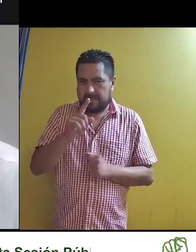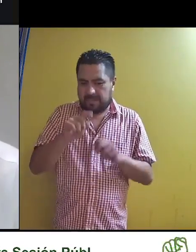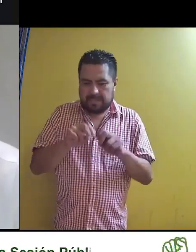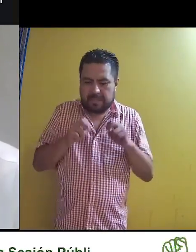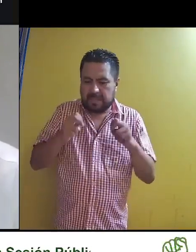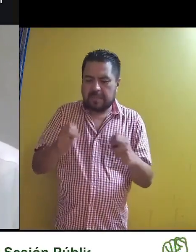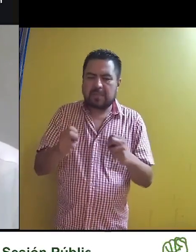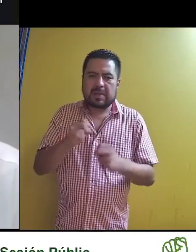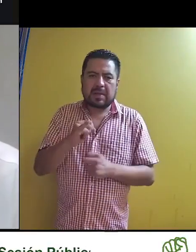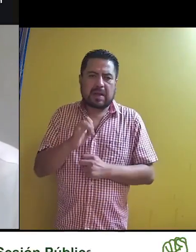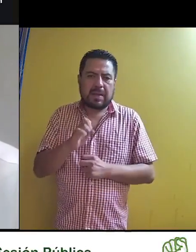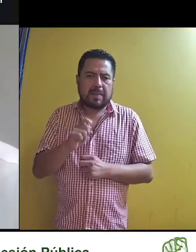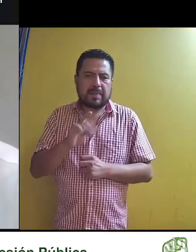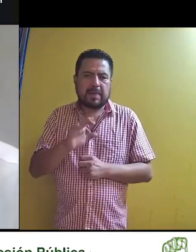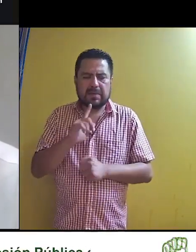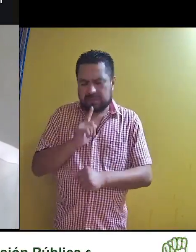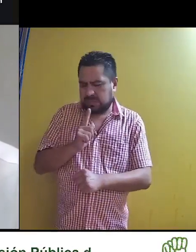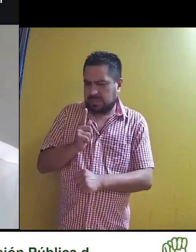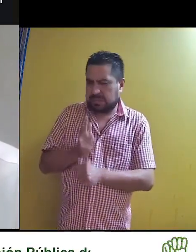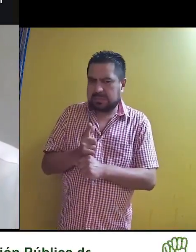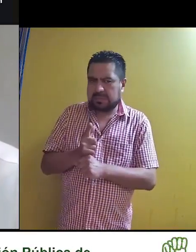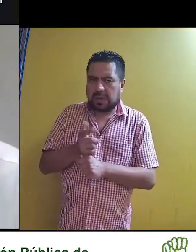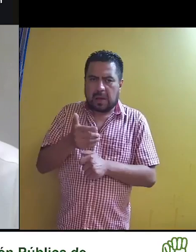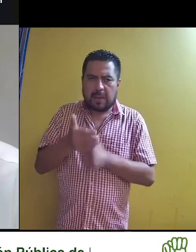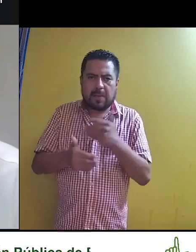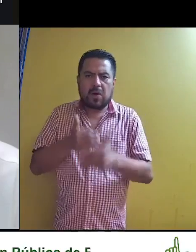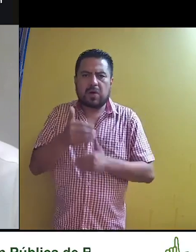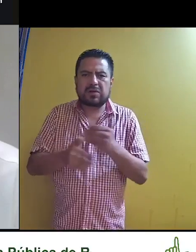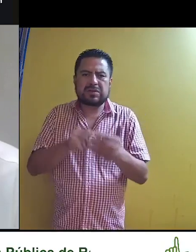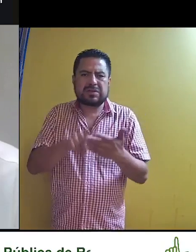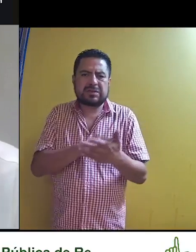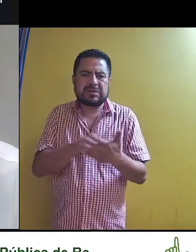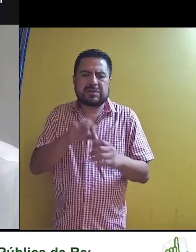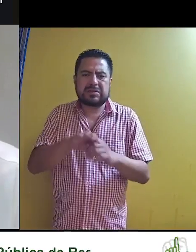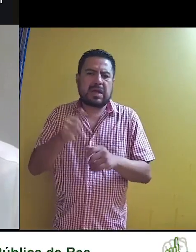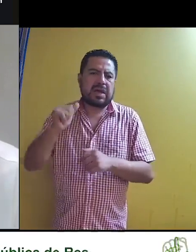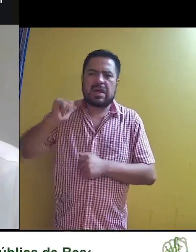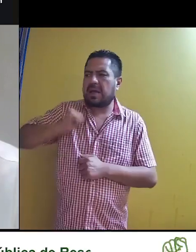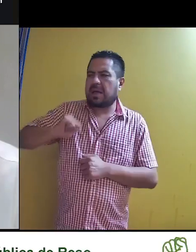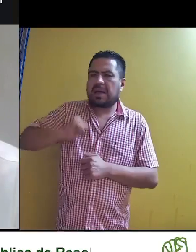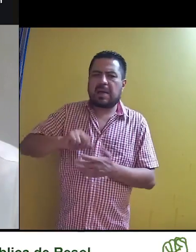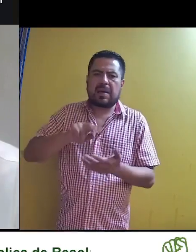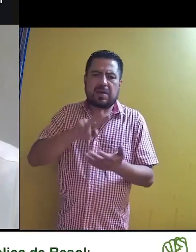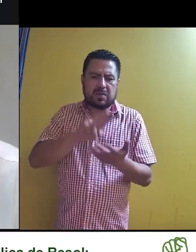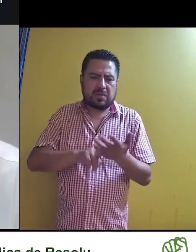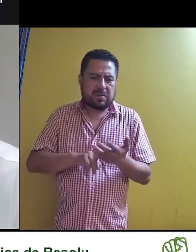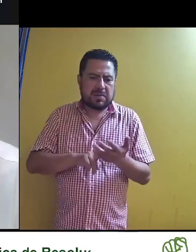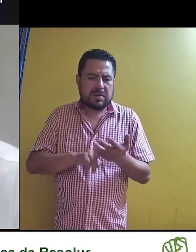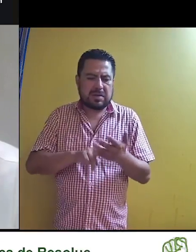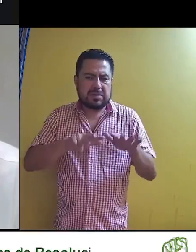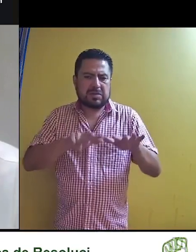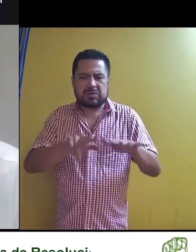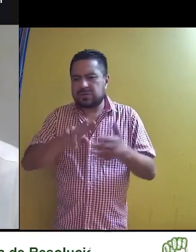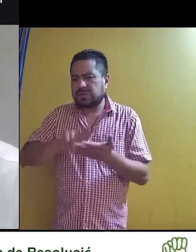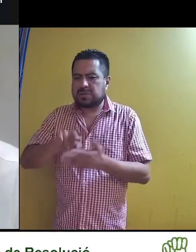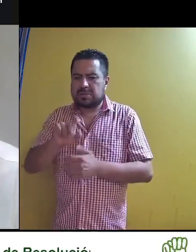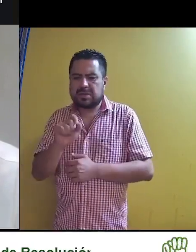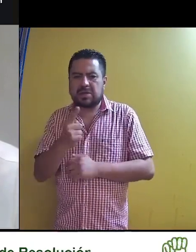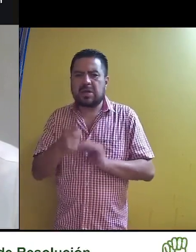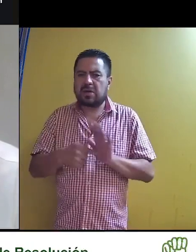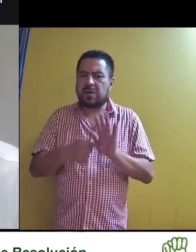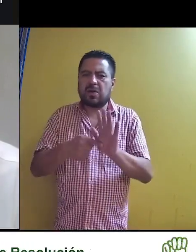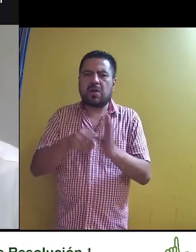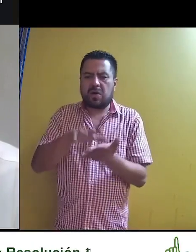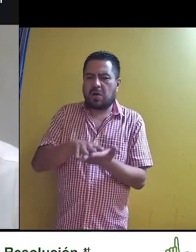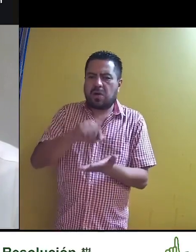General del IEPC detectó que en procesos electorales anteriores, 2018 y 2021, presentó copia de